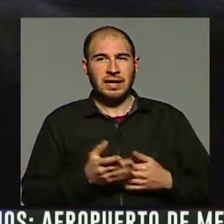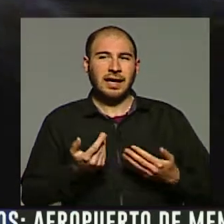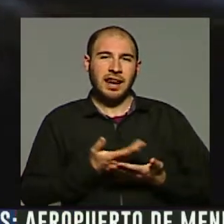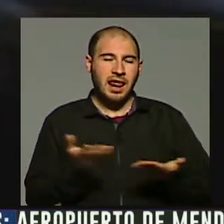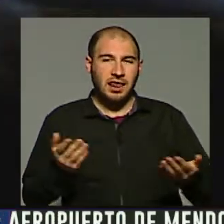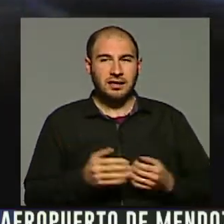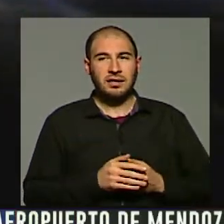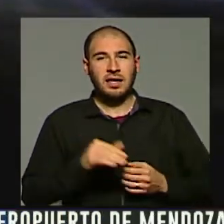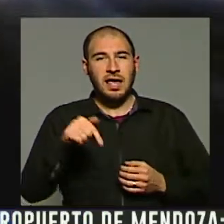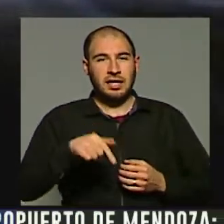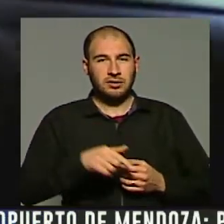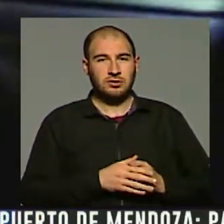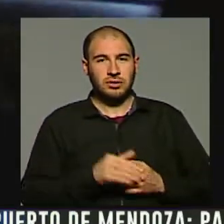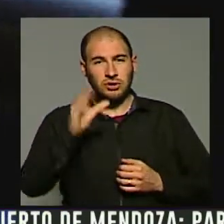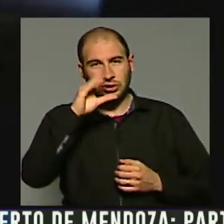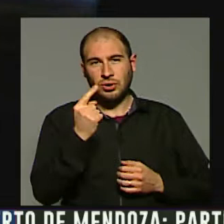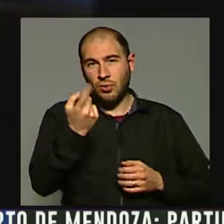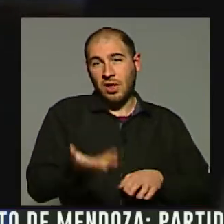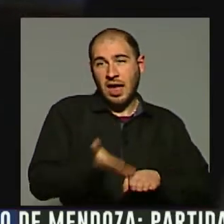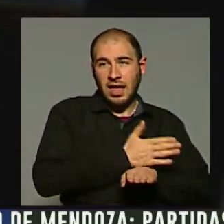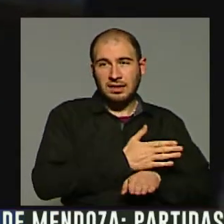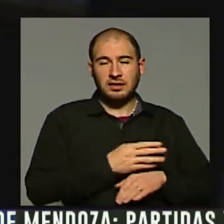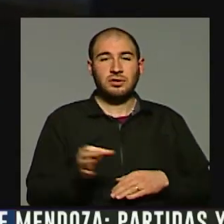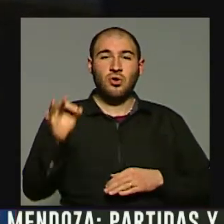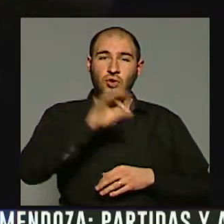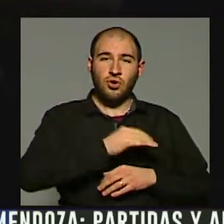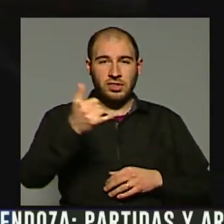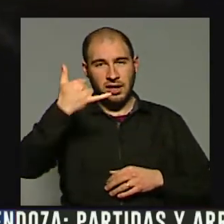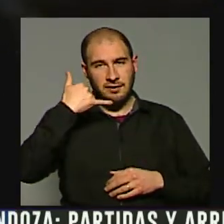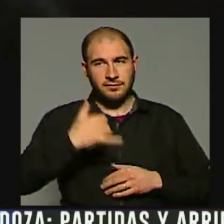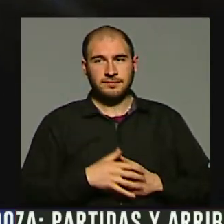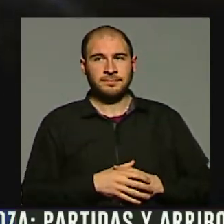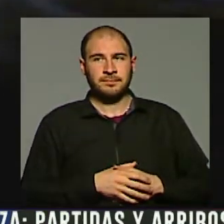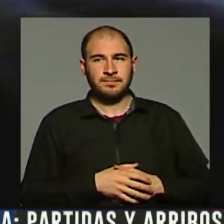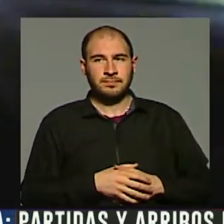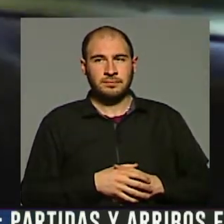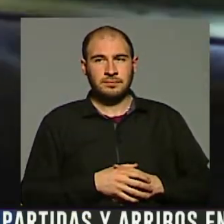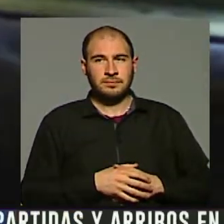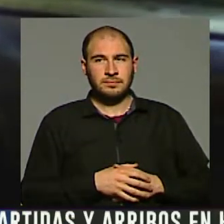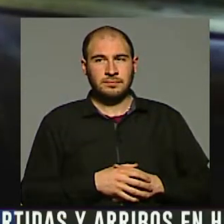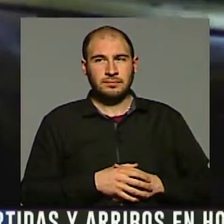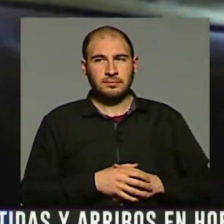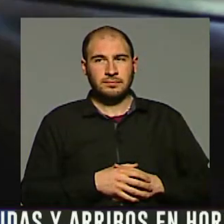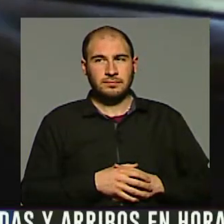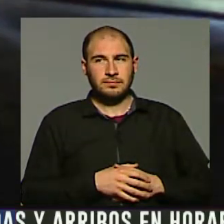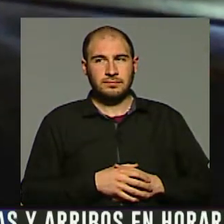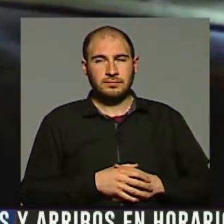Normalmente lo hace una noche antes o por teléfono.